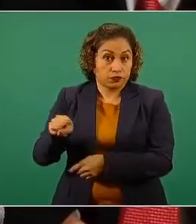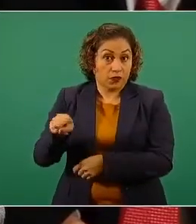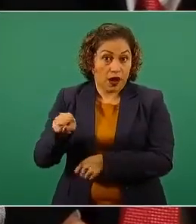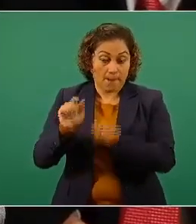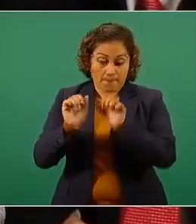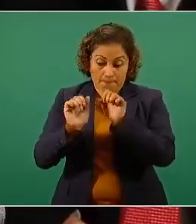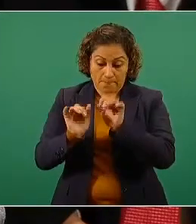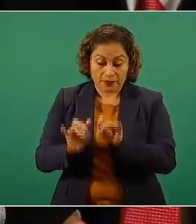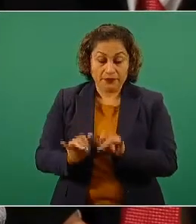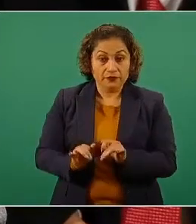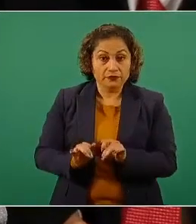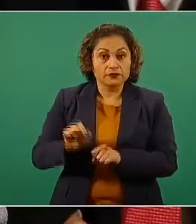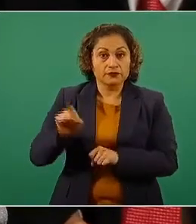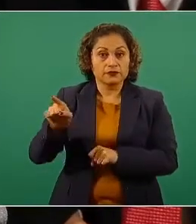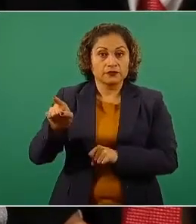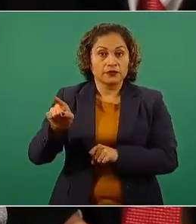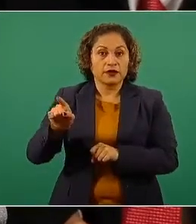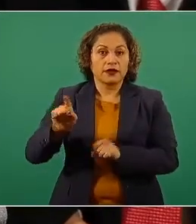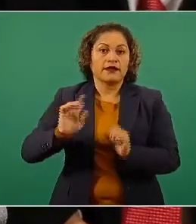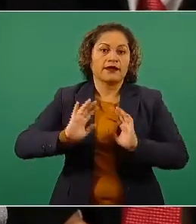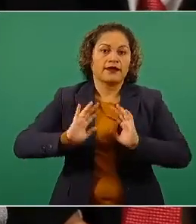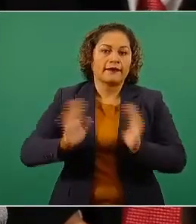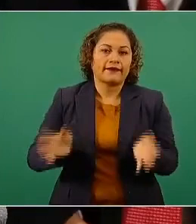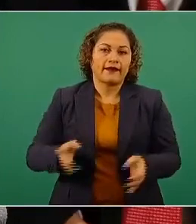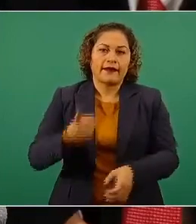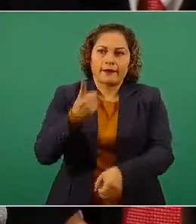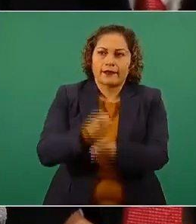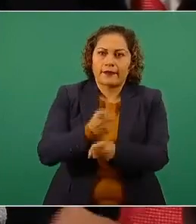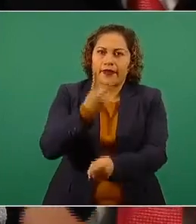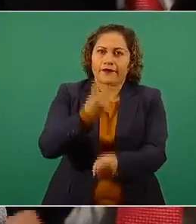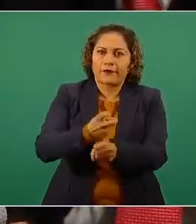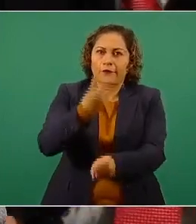de que ya era el segundo o el tercer apagón, ¿no?